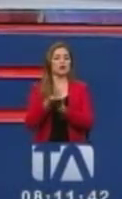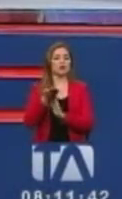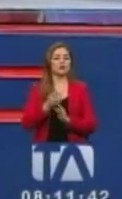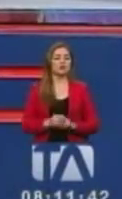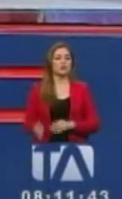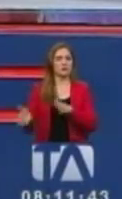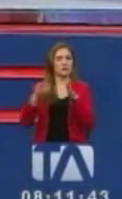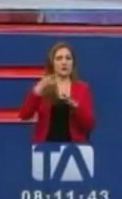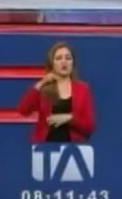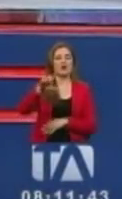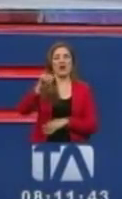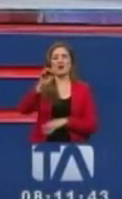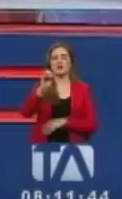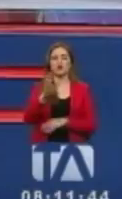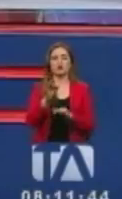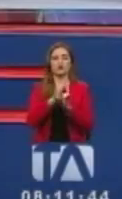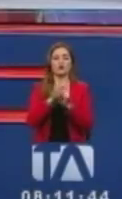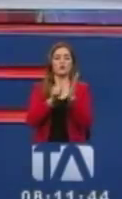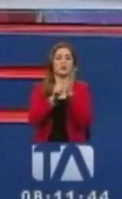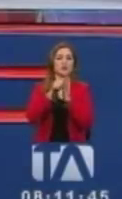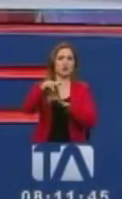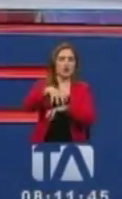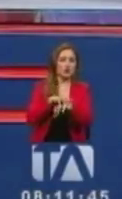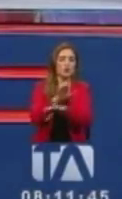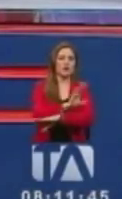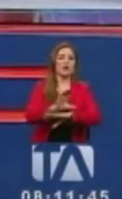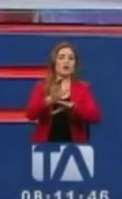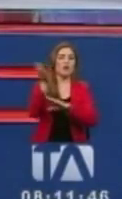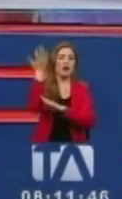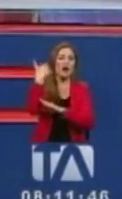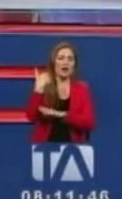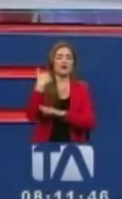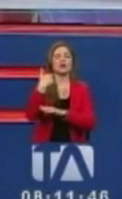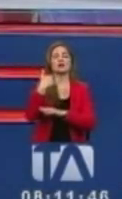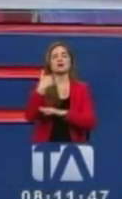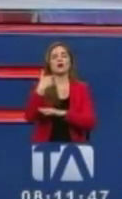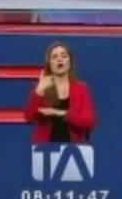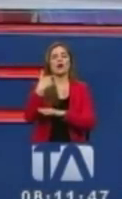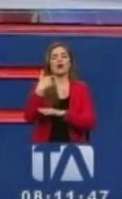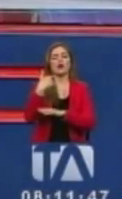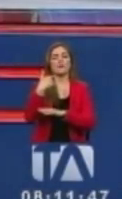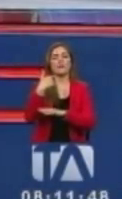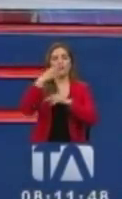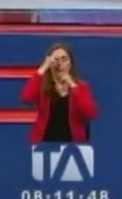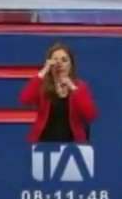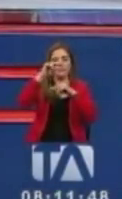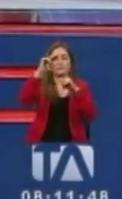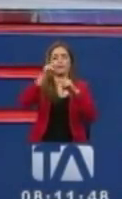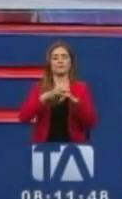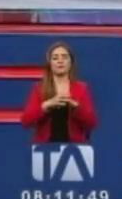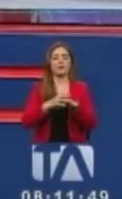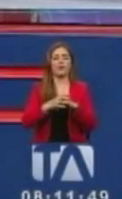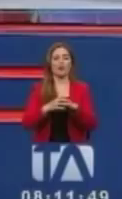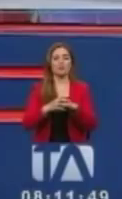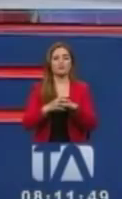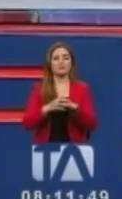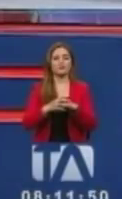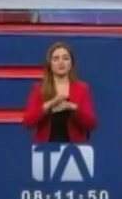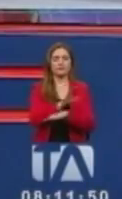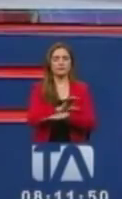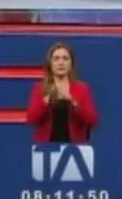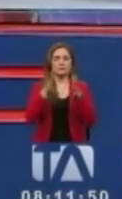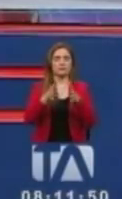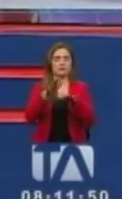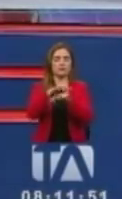javier laso empezó sus funciones como ministro de agricultura después de la ceremonia de posesión simbólica por parte de campesinos